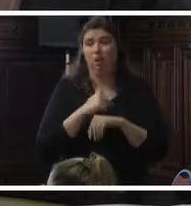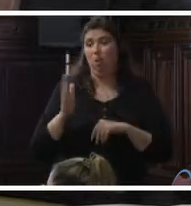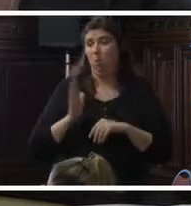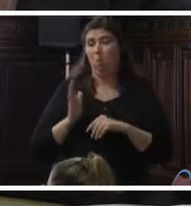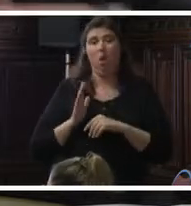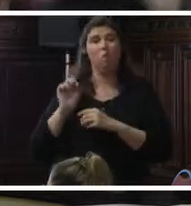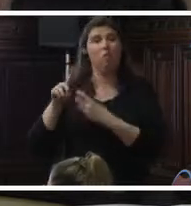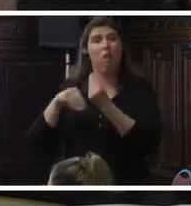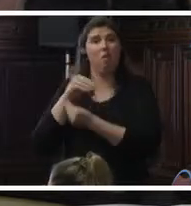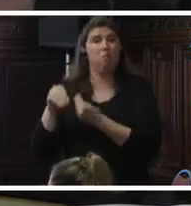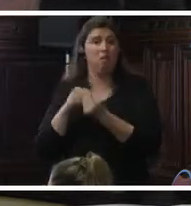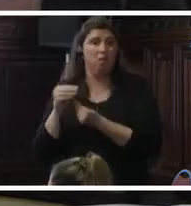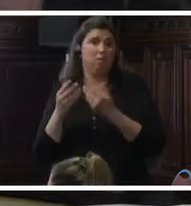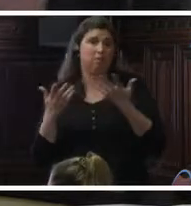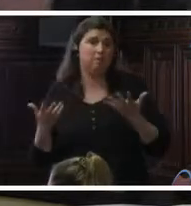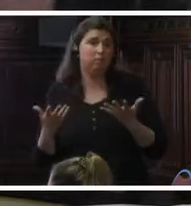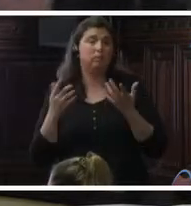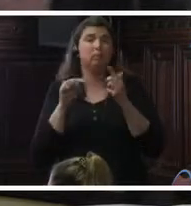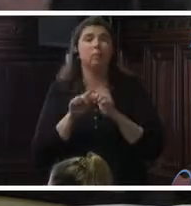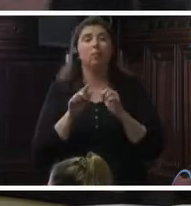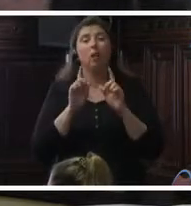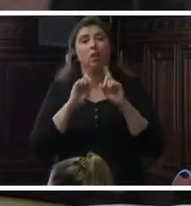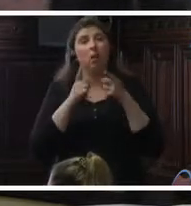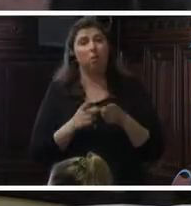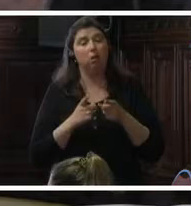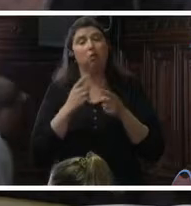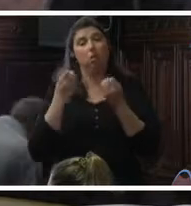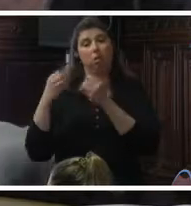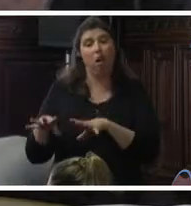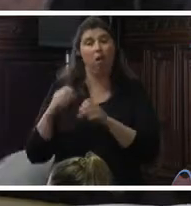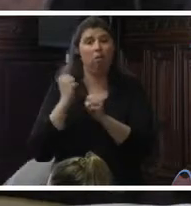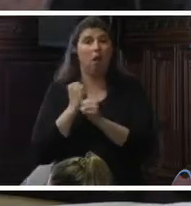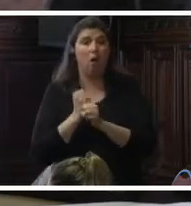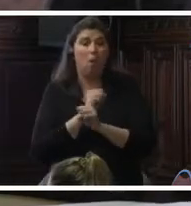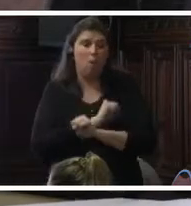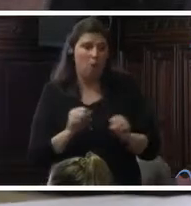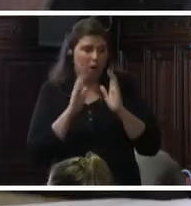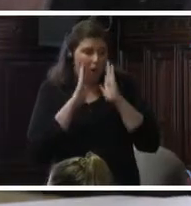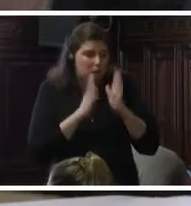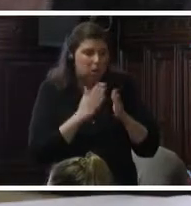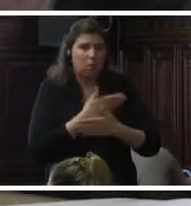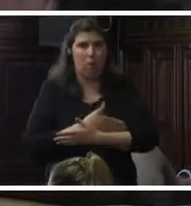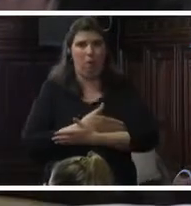sus familias, que también incluso deben dejar sus trabajos para responder a estas necesidades.